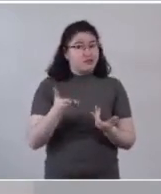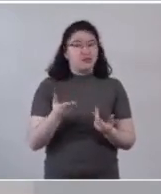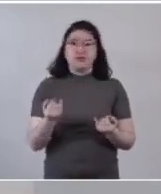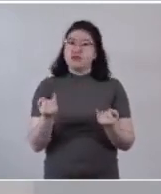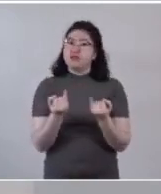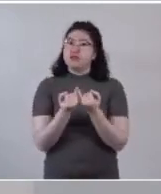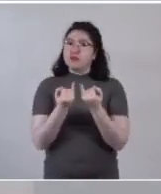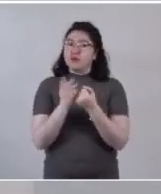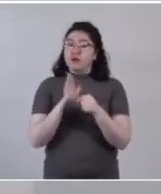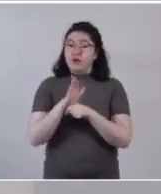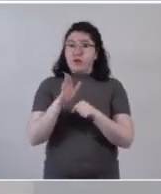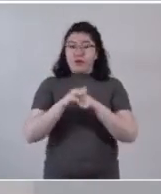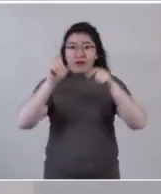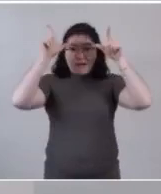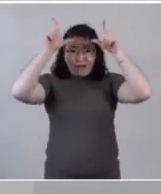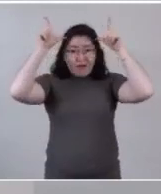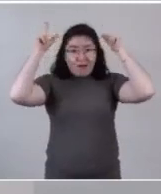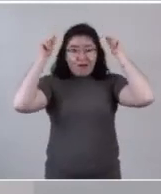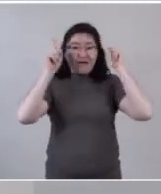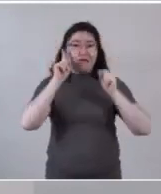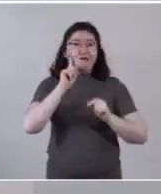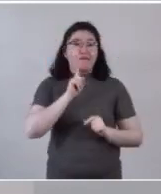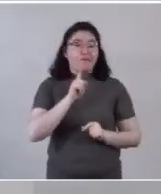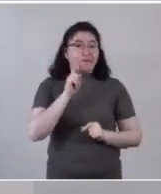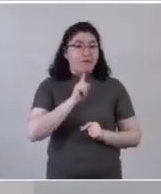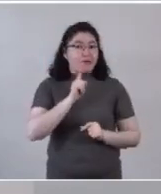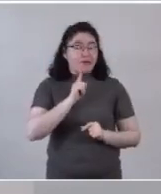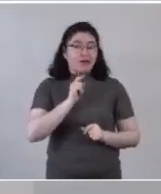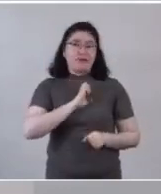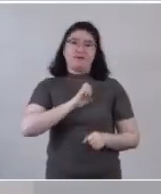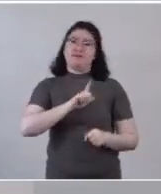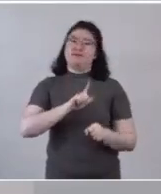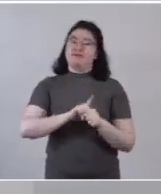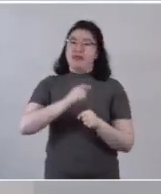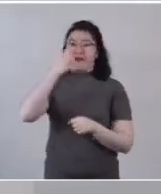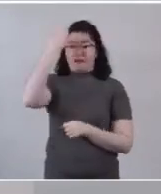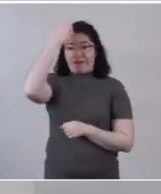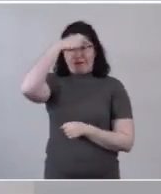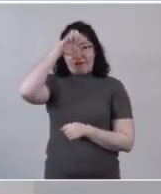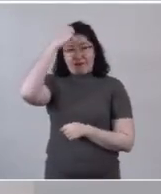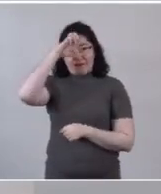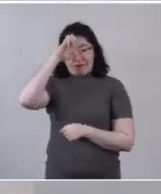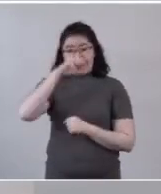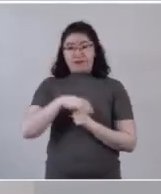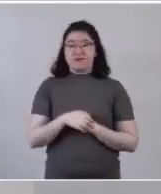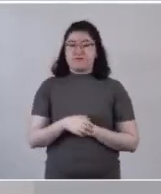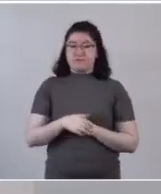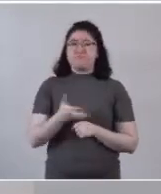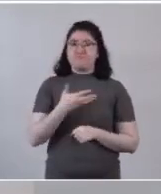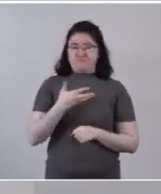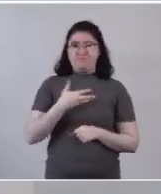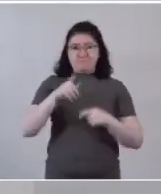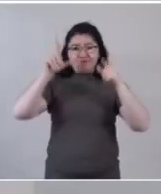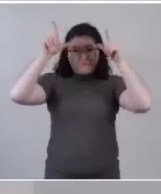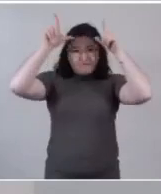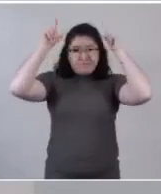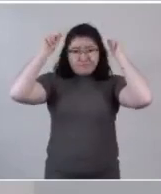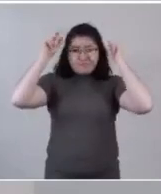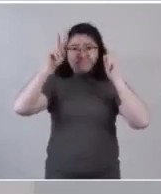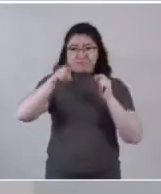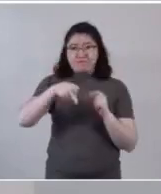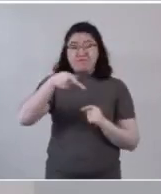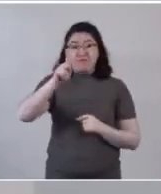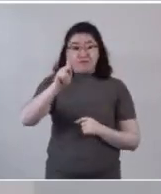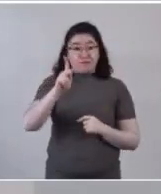sino también de enfermeras especialistas en unidades de cuidados intensivos. Hay enfermería, pero pues no ha